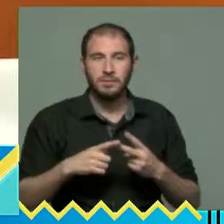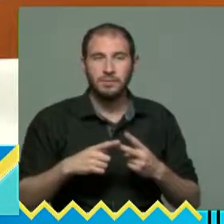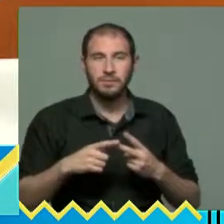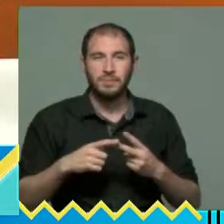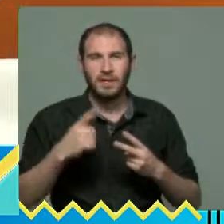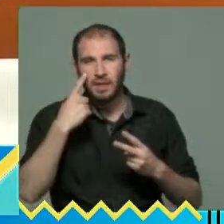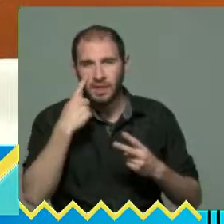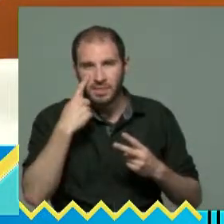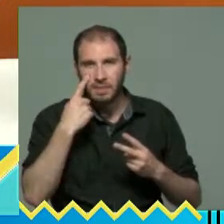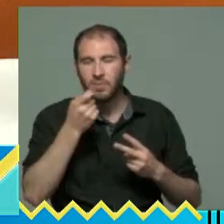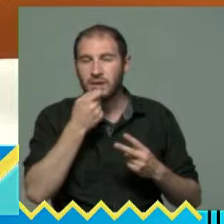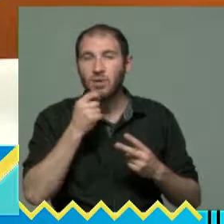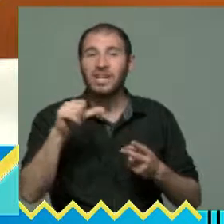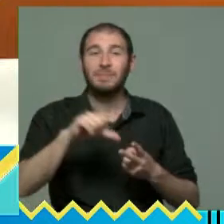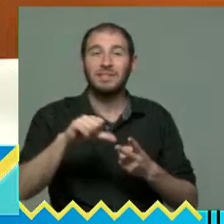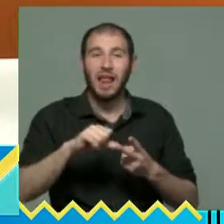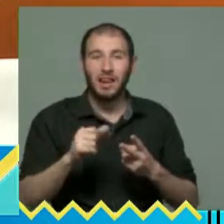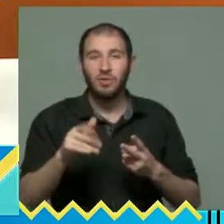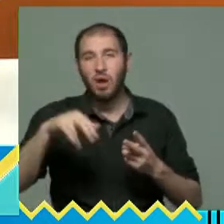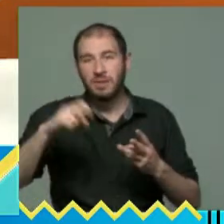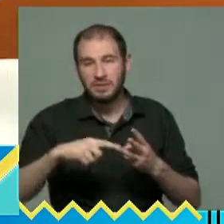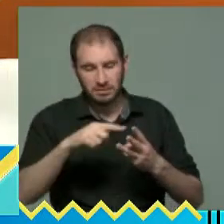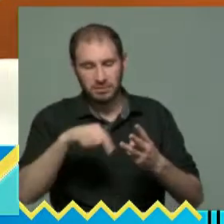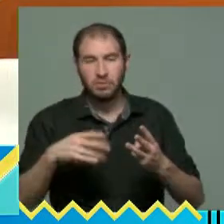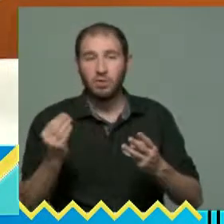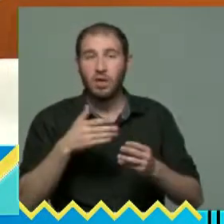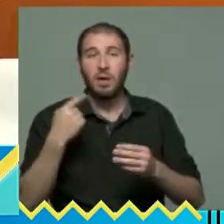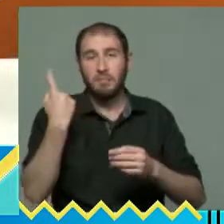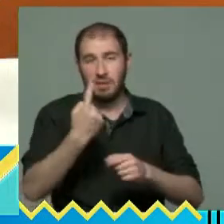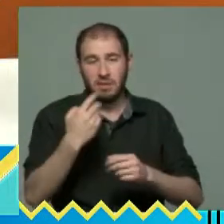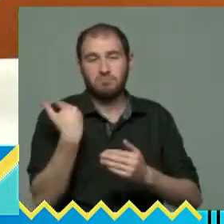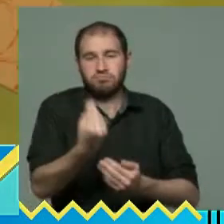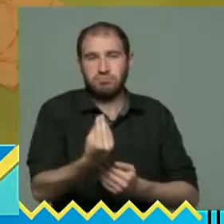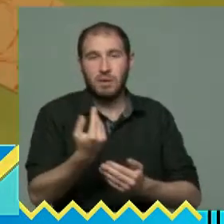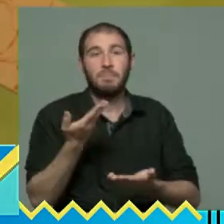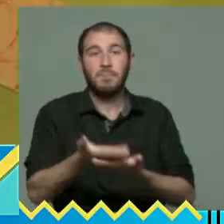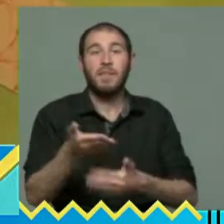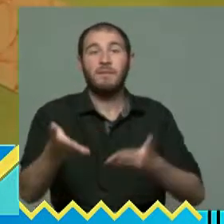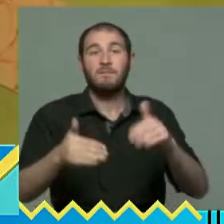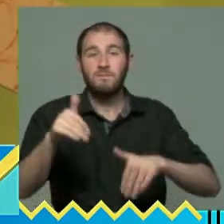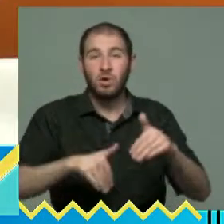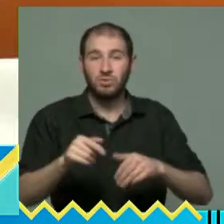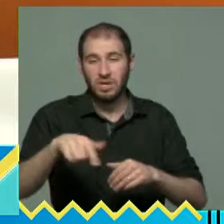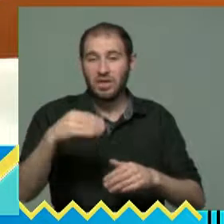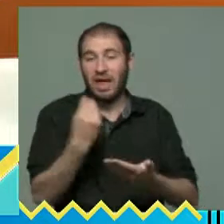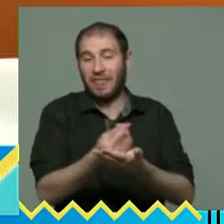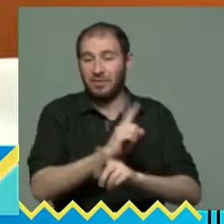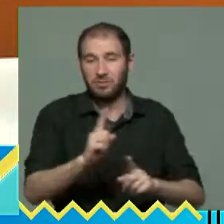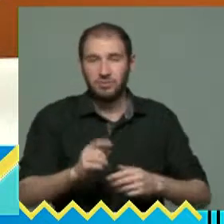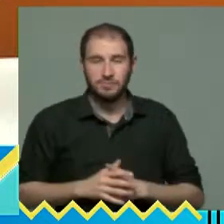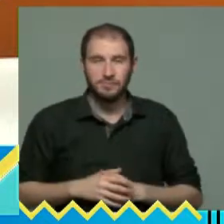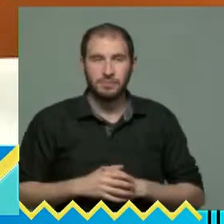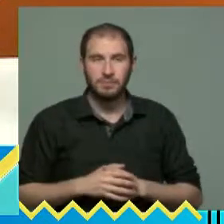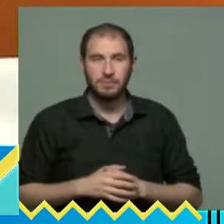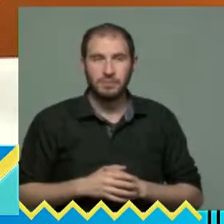el intendente, por ejemplo, de Capital, de Guaymallén, todos aparecían en primera persona pidiendo el voto, siendo que ellos no eran los candidatos. Claro. Así